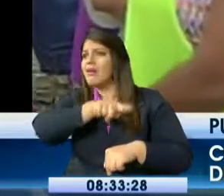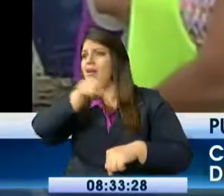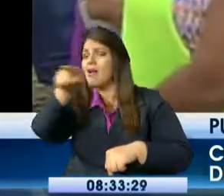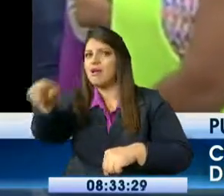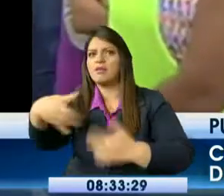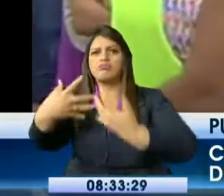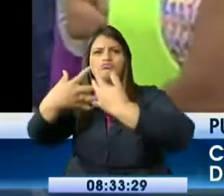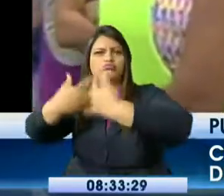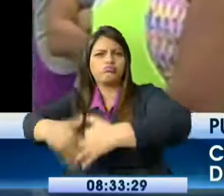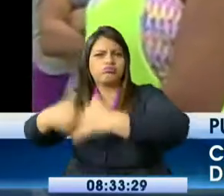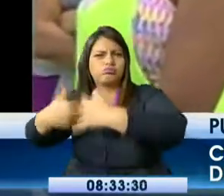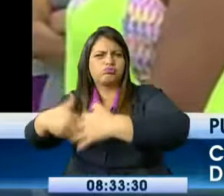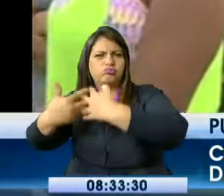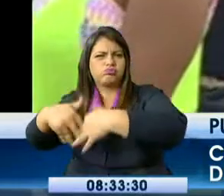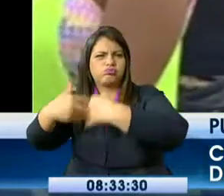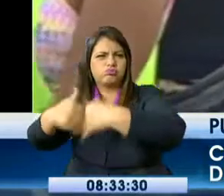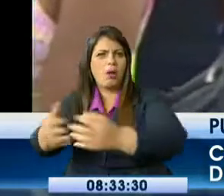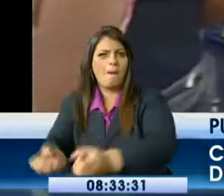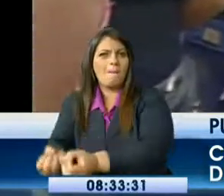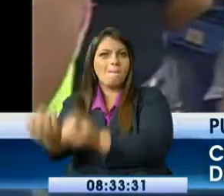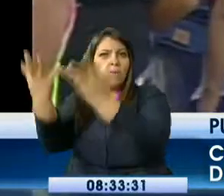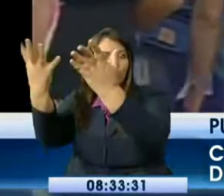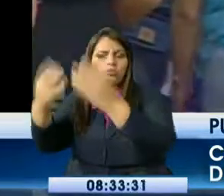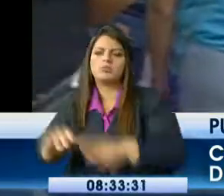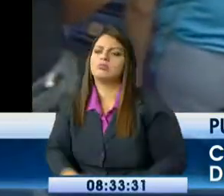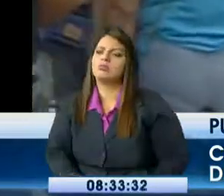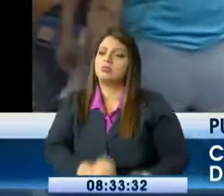Tambo. Entonces, por eso nosotros estamos